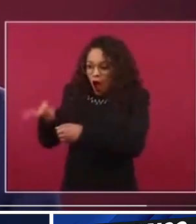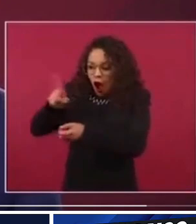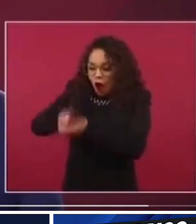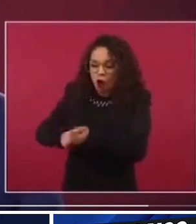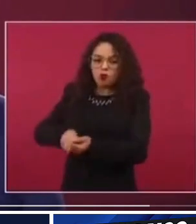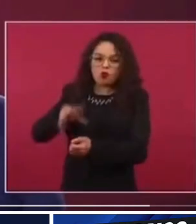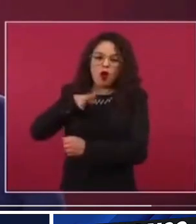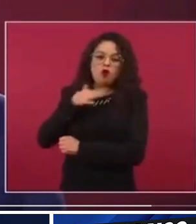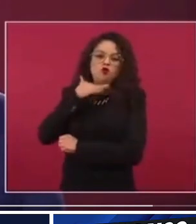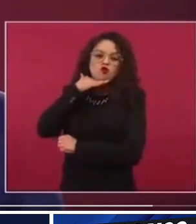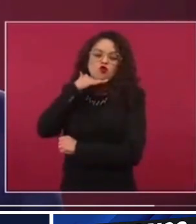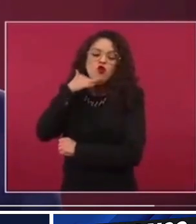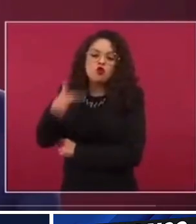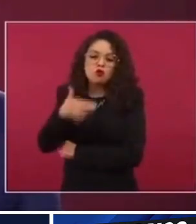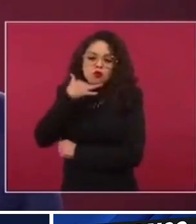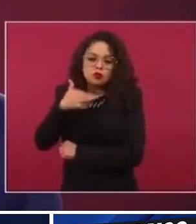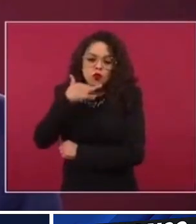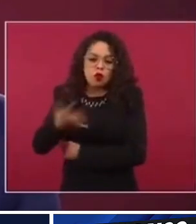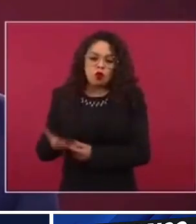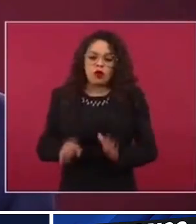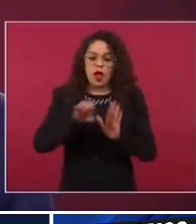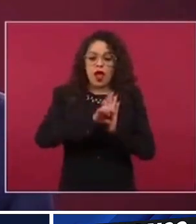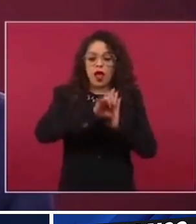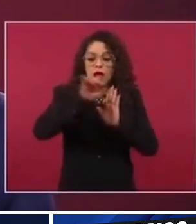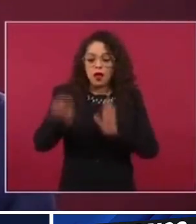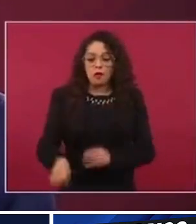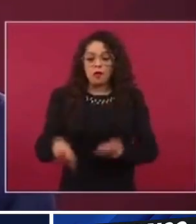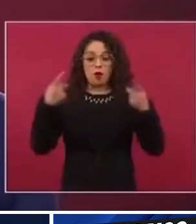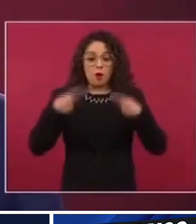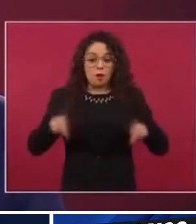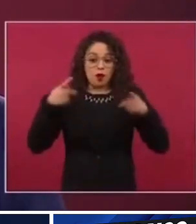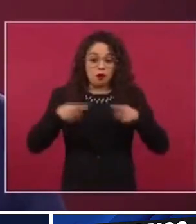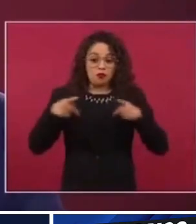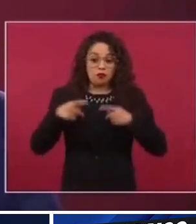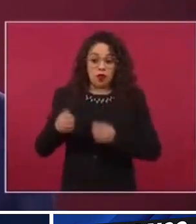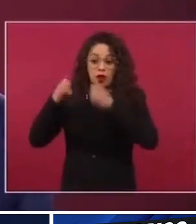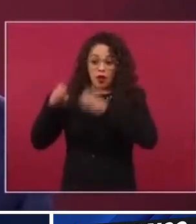como el liberar a presuntos delincuentes,